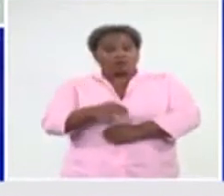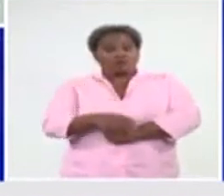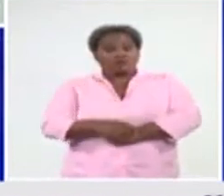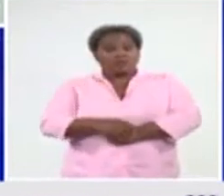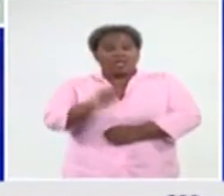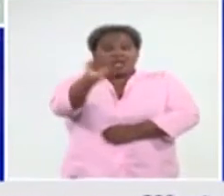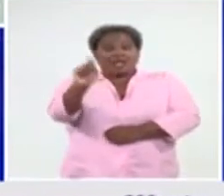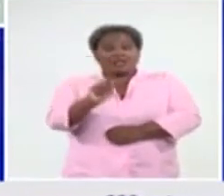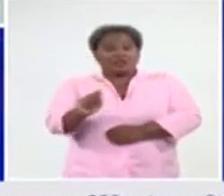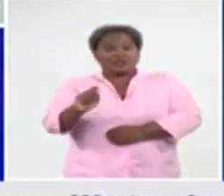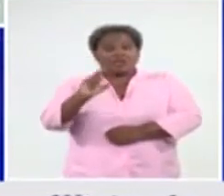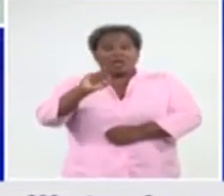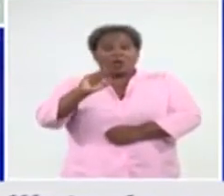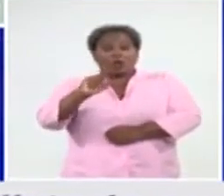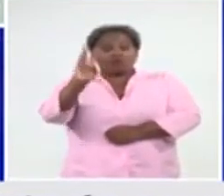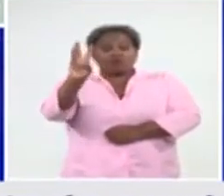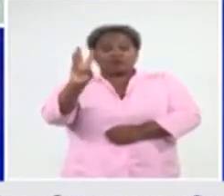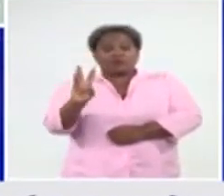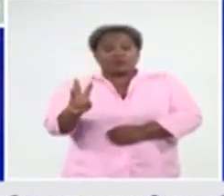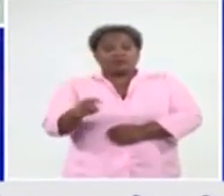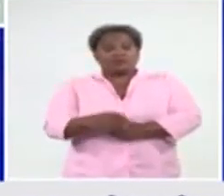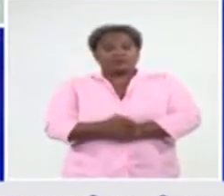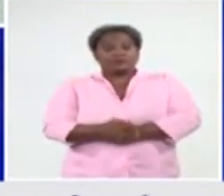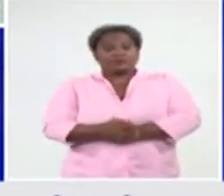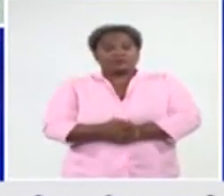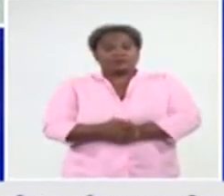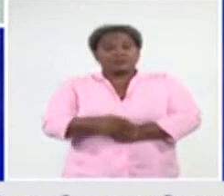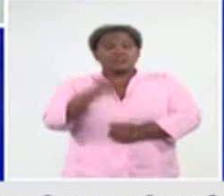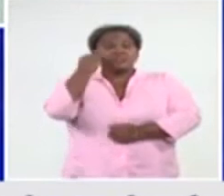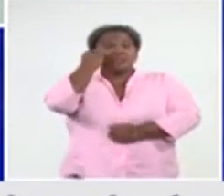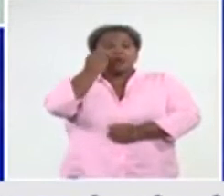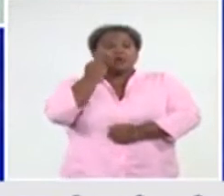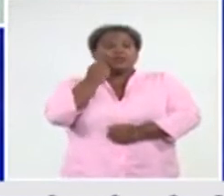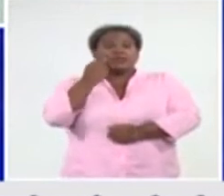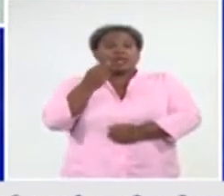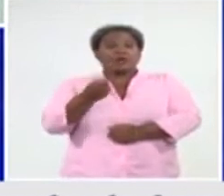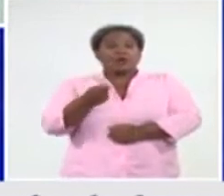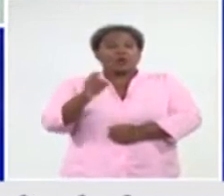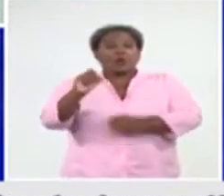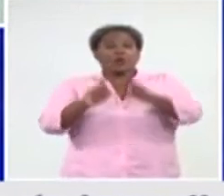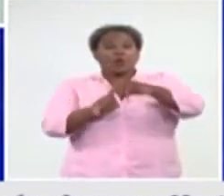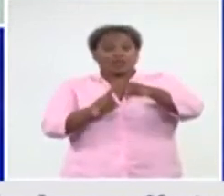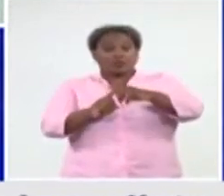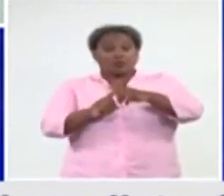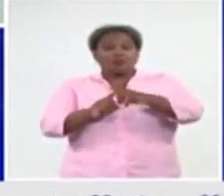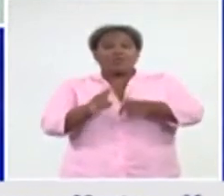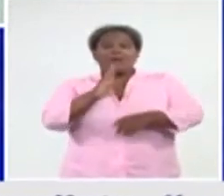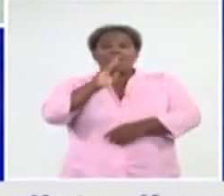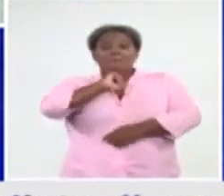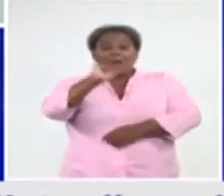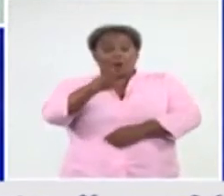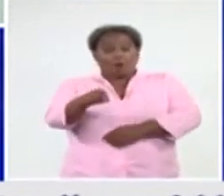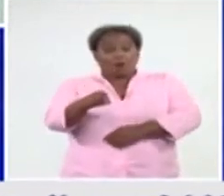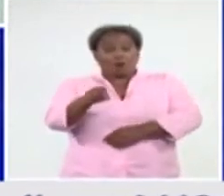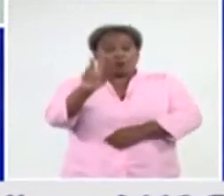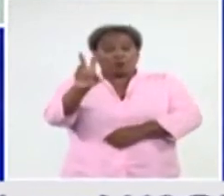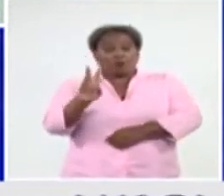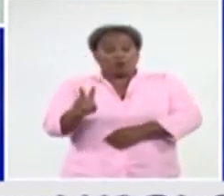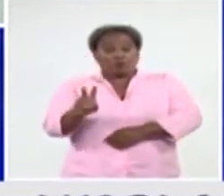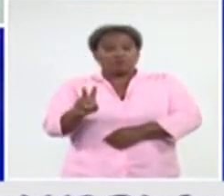Cacocún 3 en cada uno, Sagua de Tánamo, Cueto, Báguano, 2 en cada uno, y Jibara y